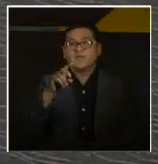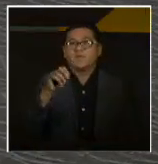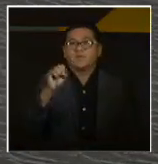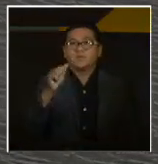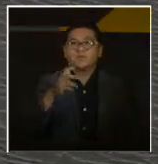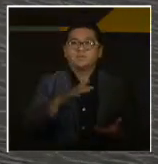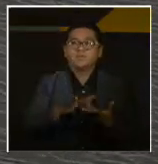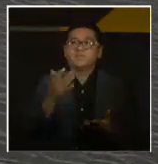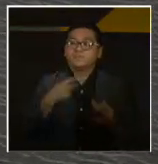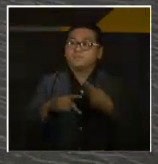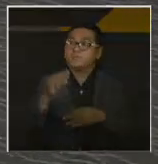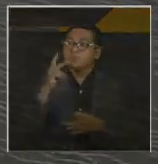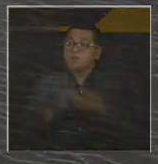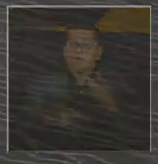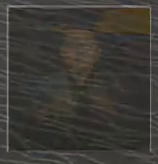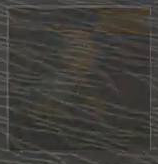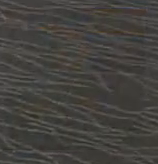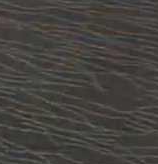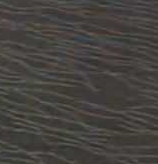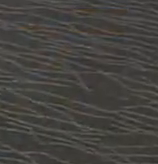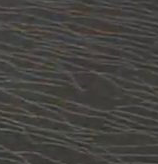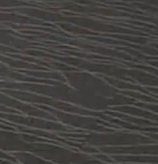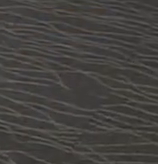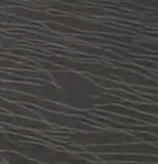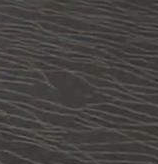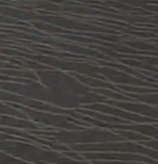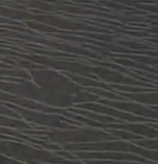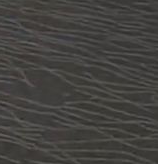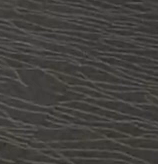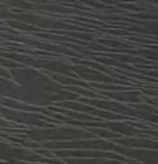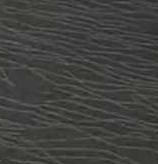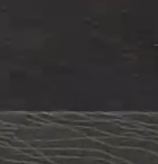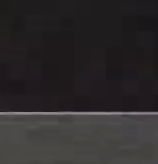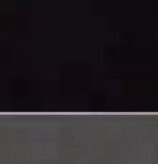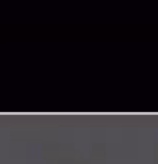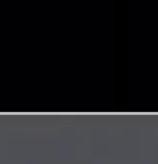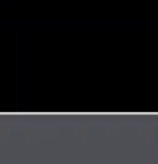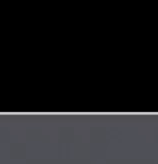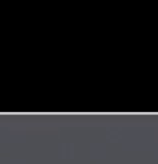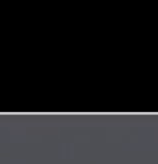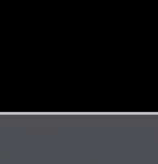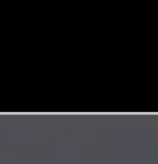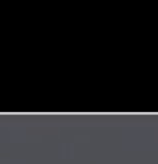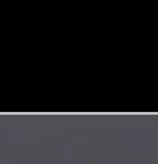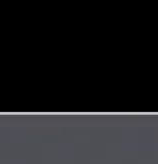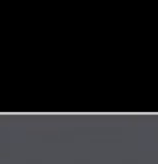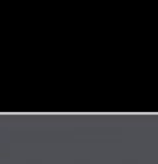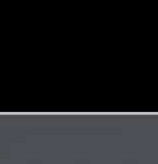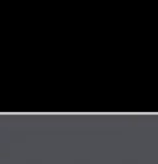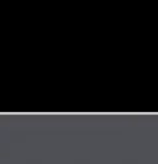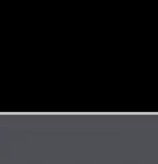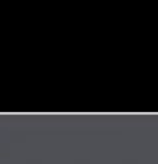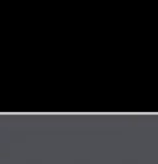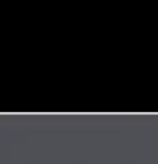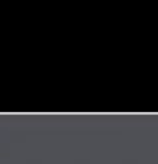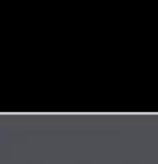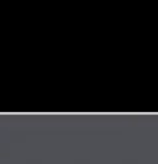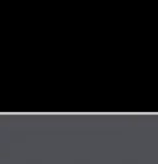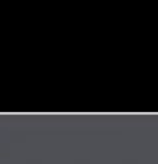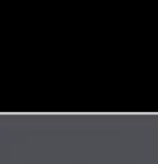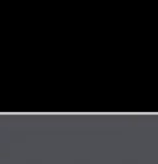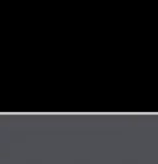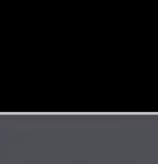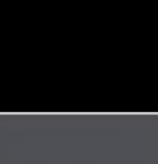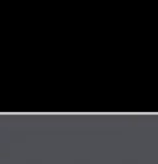Vila Dosal. Vamos ya a la ronda final. Marisa. Muchas gracias a los candidatos, muchas gracias a ustedes, a